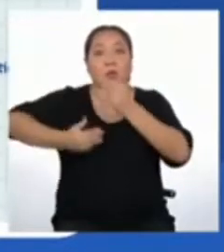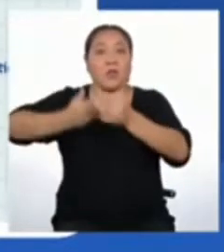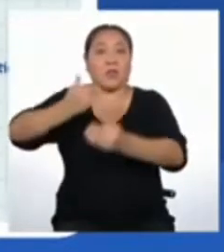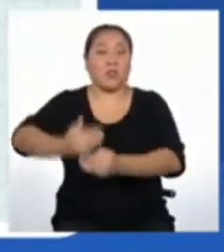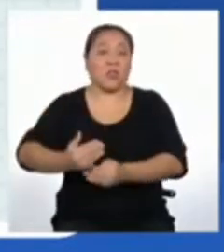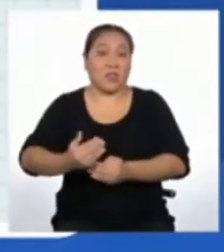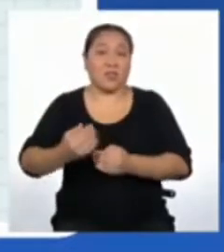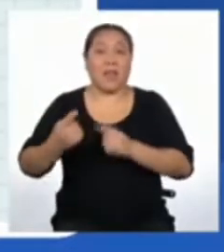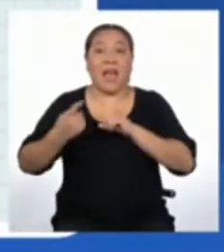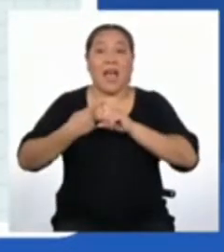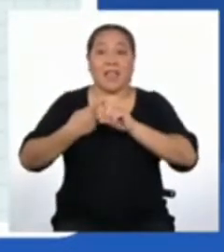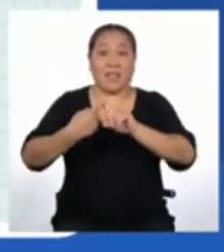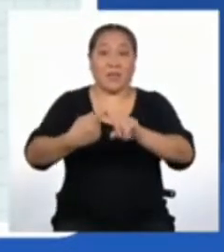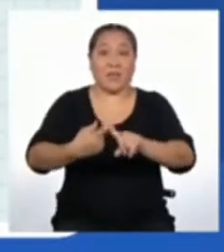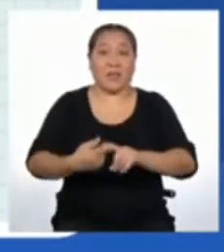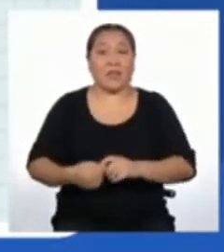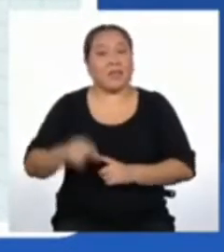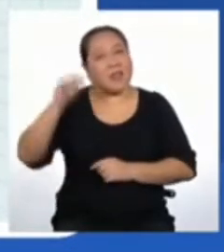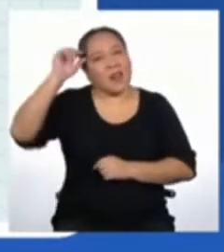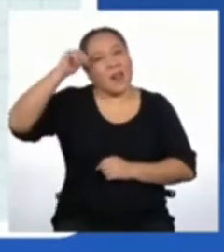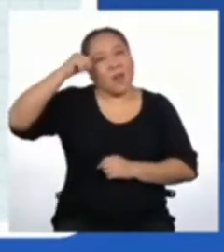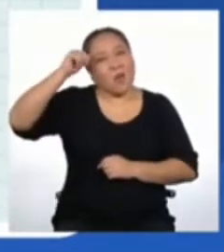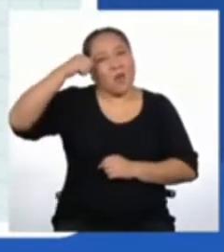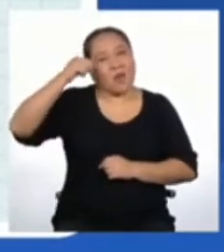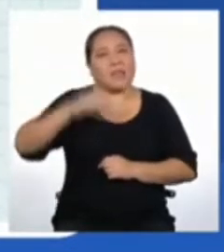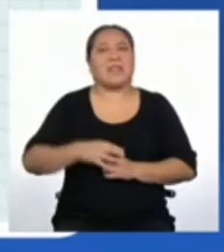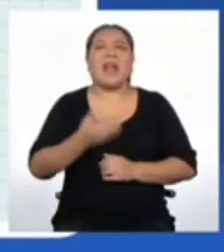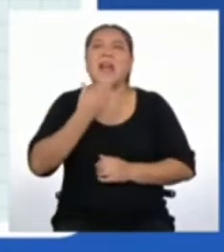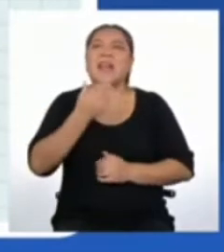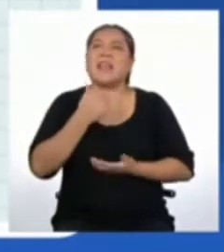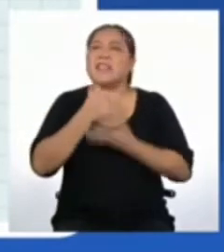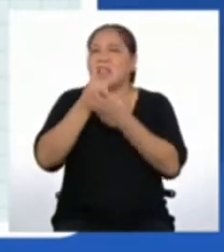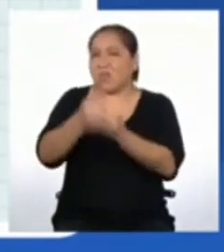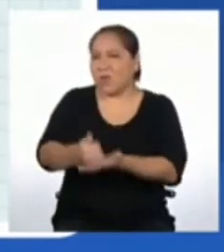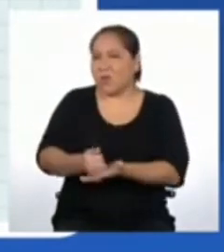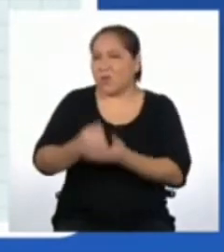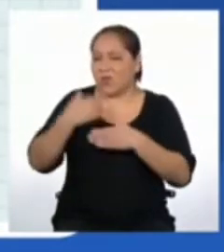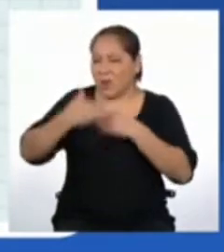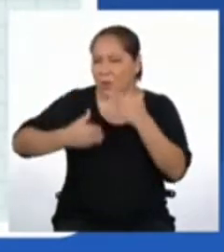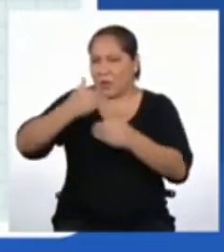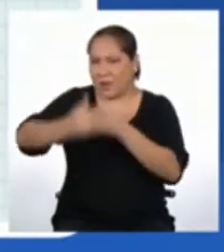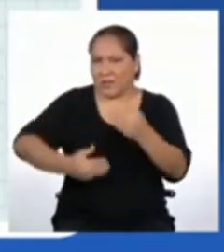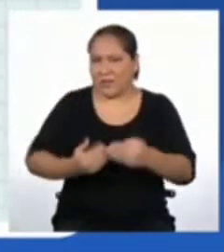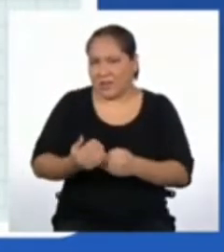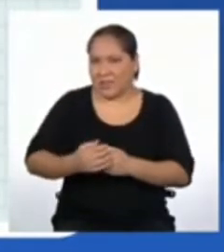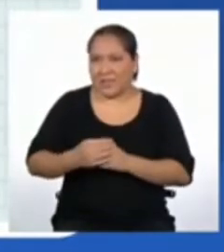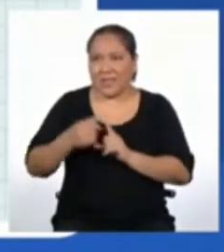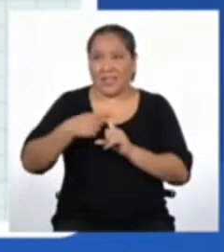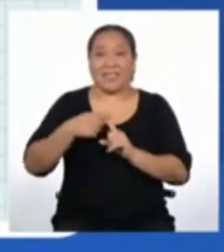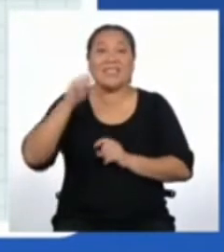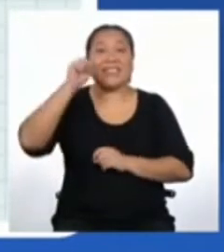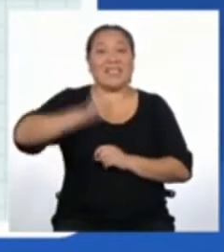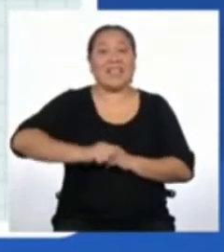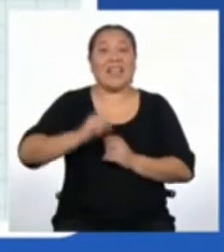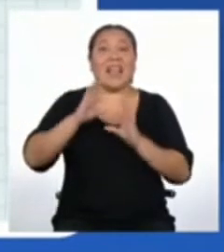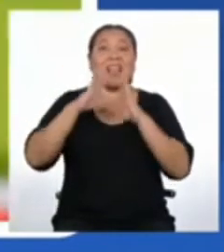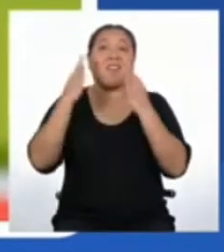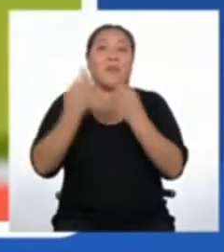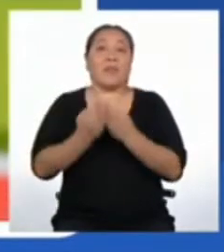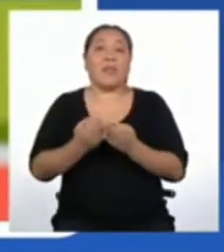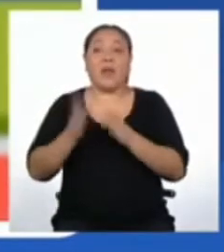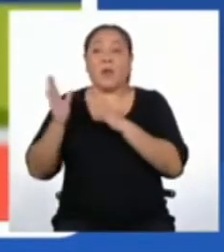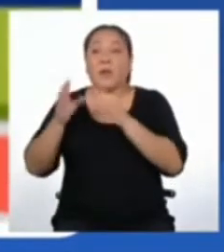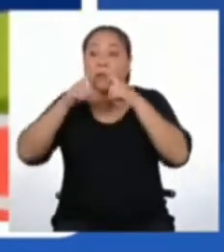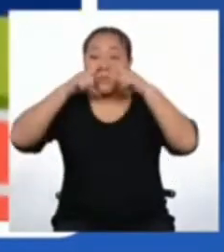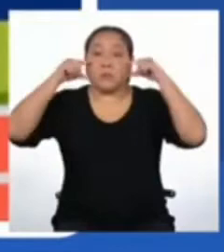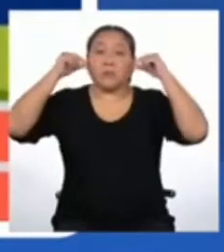la vida cotidiana. ¿Recuerdas a quiénes pudimos ayudar con la matemática? ¡Claro! A la familia que elaboraba mascarillas,